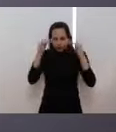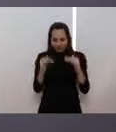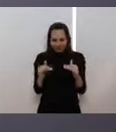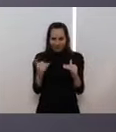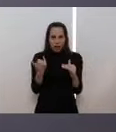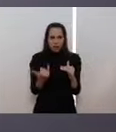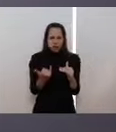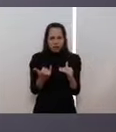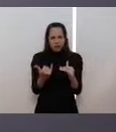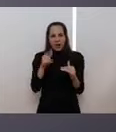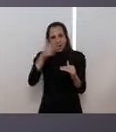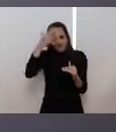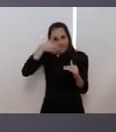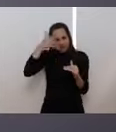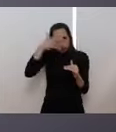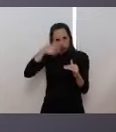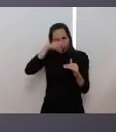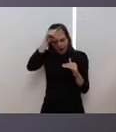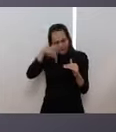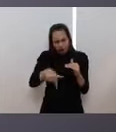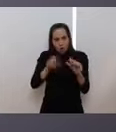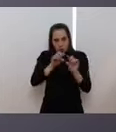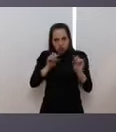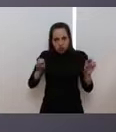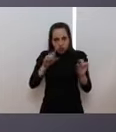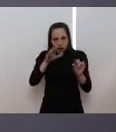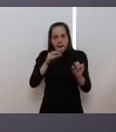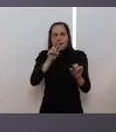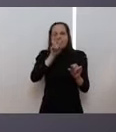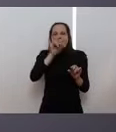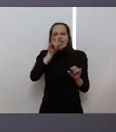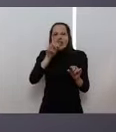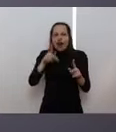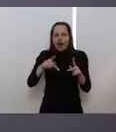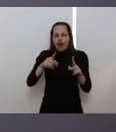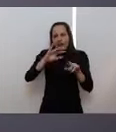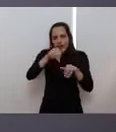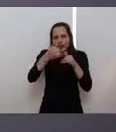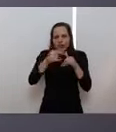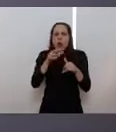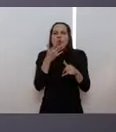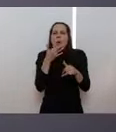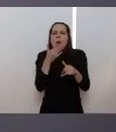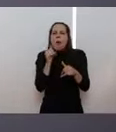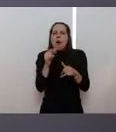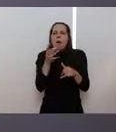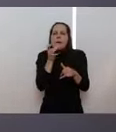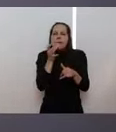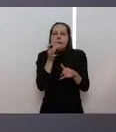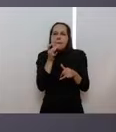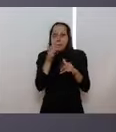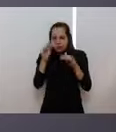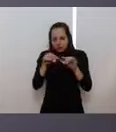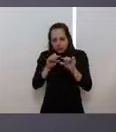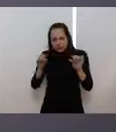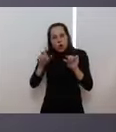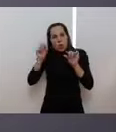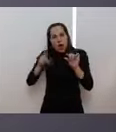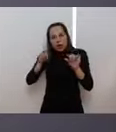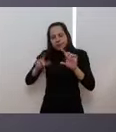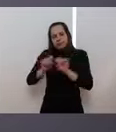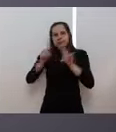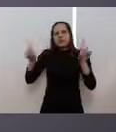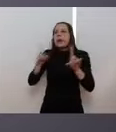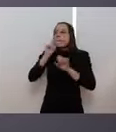de su facebook en la transmisión en vivo encuentran un icono de color violeta allí podrán acceder a nuestra